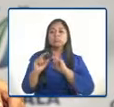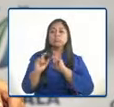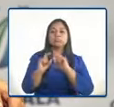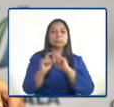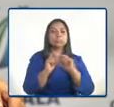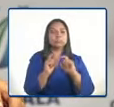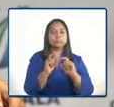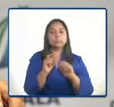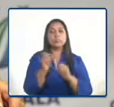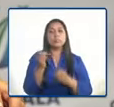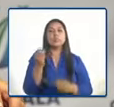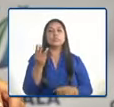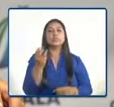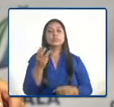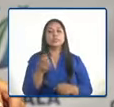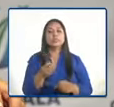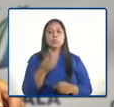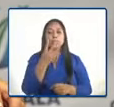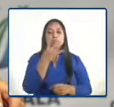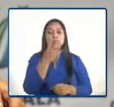WhatsApp. Es el